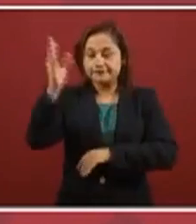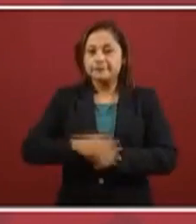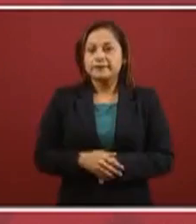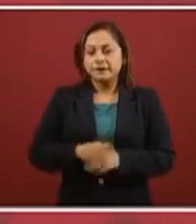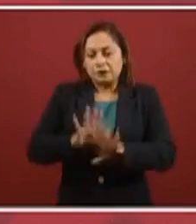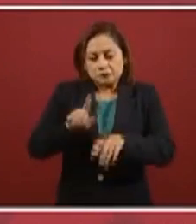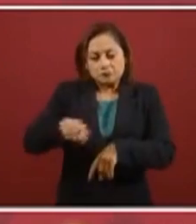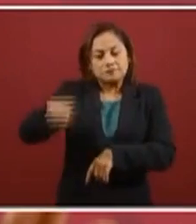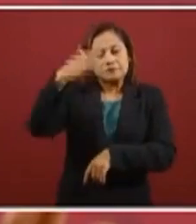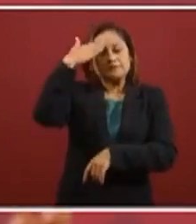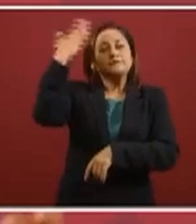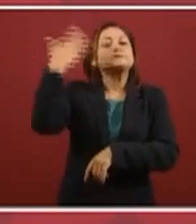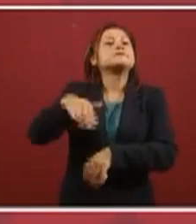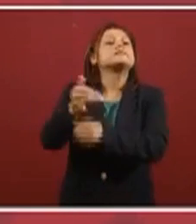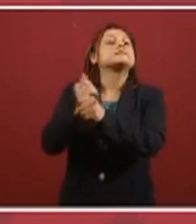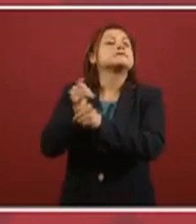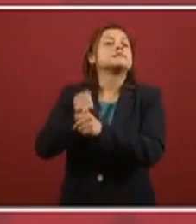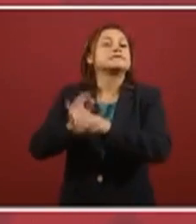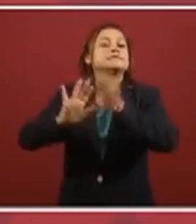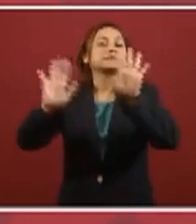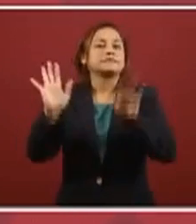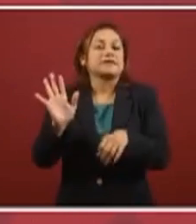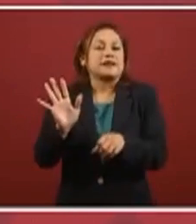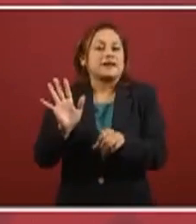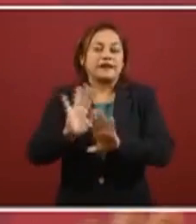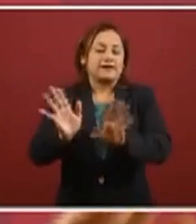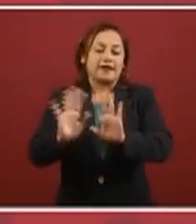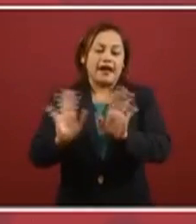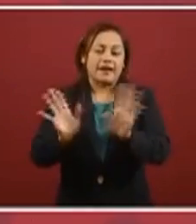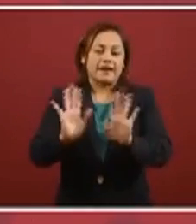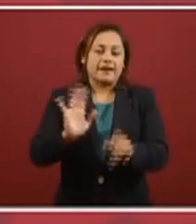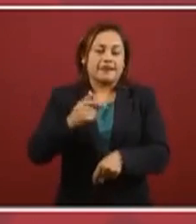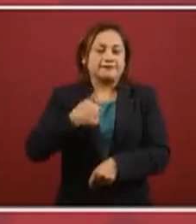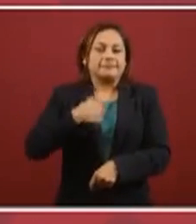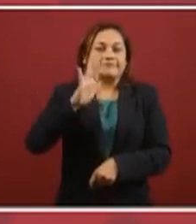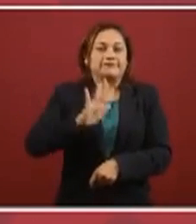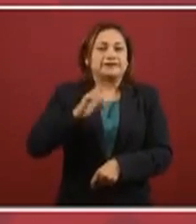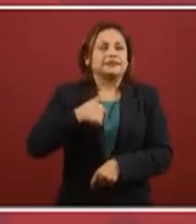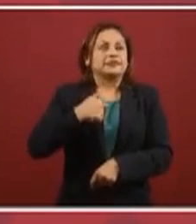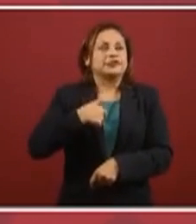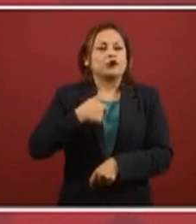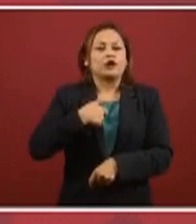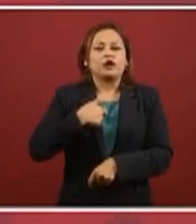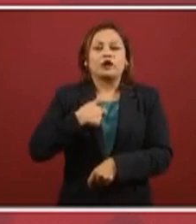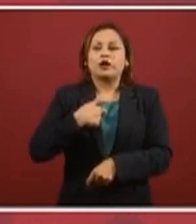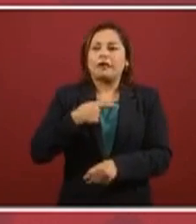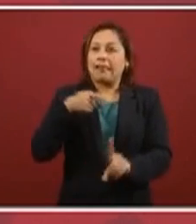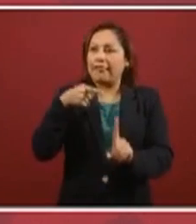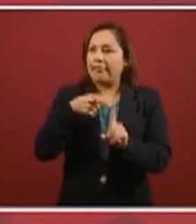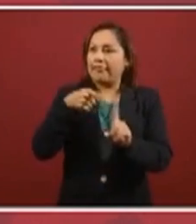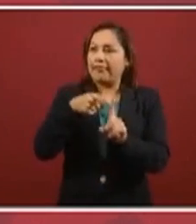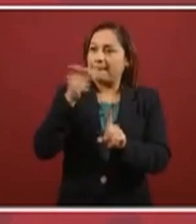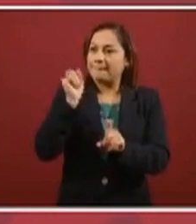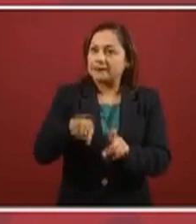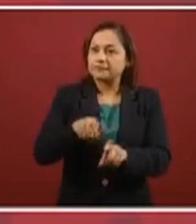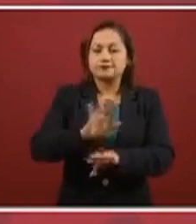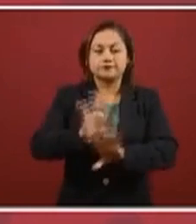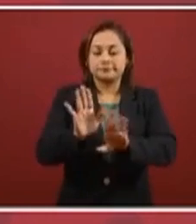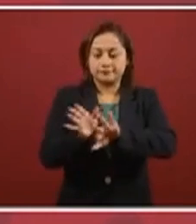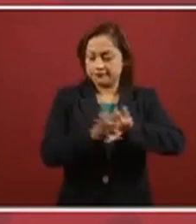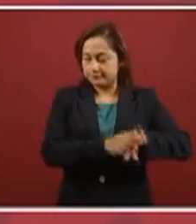Investíguenlo, pero ya porque si no va a parecer que es un asunto de fijación personal. Claro. Sí, y